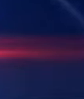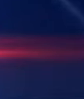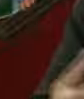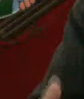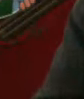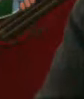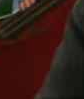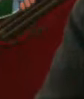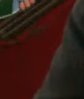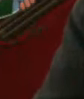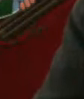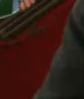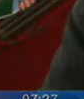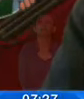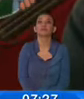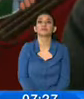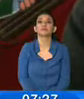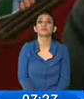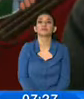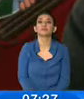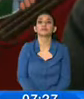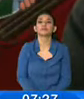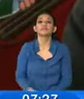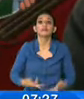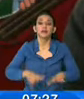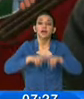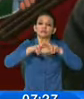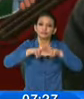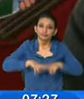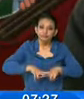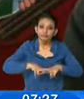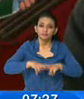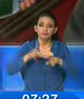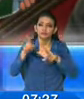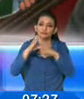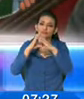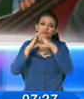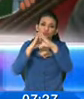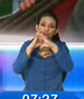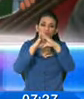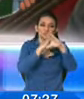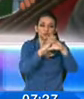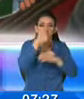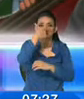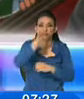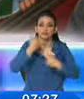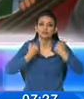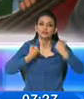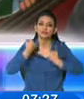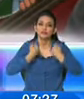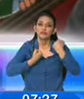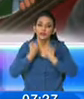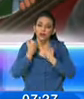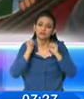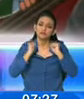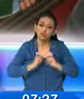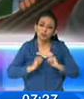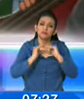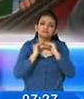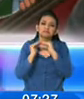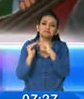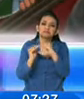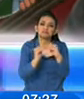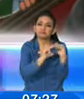Bingala. Hemos revisado documentación tanto de vehículos como de conductores para que tengan